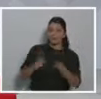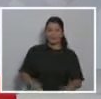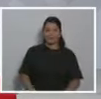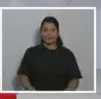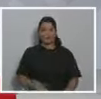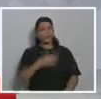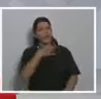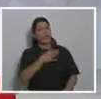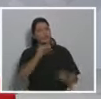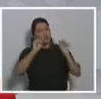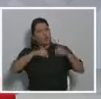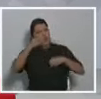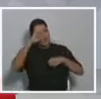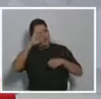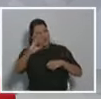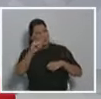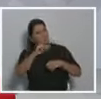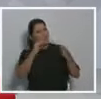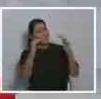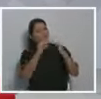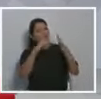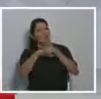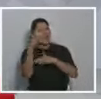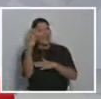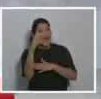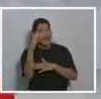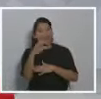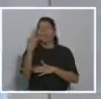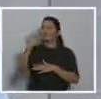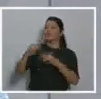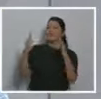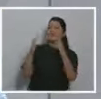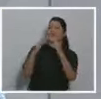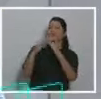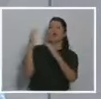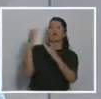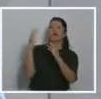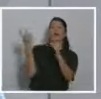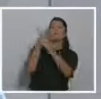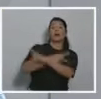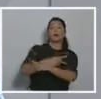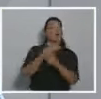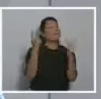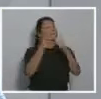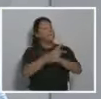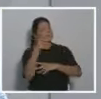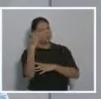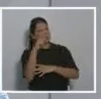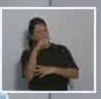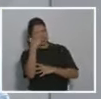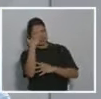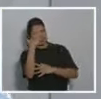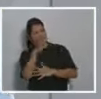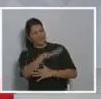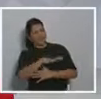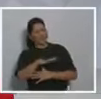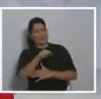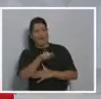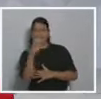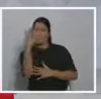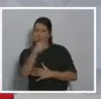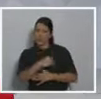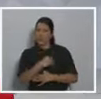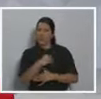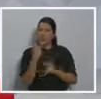Qué placer saludarlo, de Cartago. De Cartago es paraíso también. Paraíso de Cartago. Vos sabés que esa zona es bonita, es